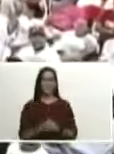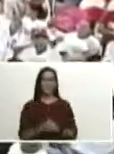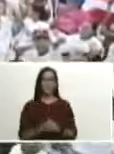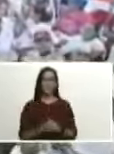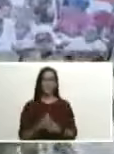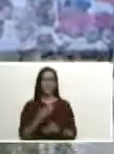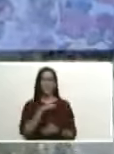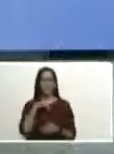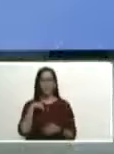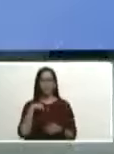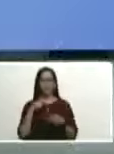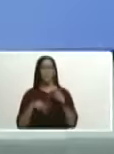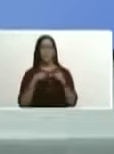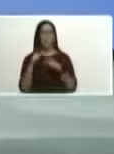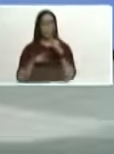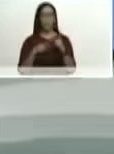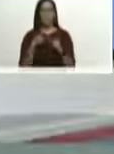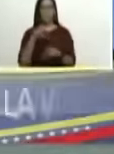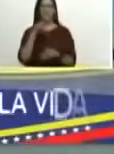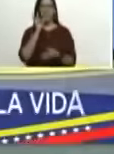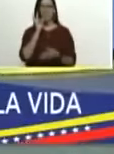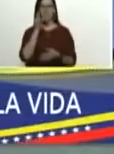Nosotros, productores de café,